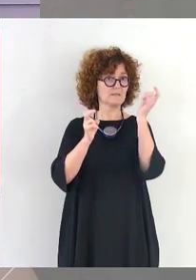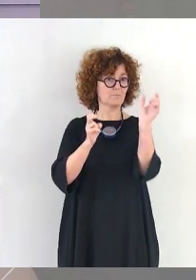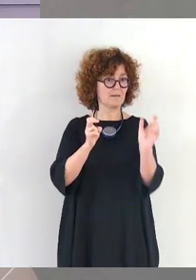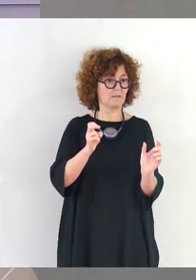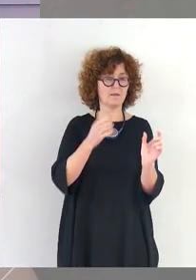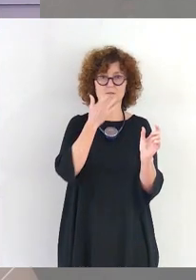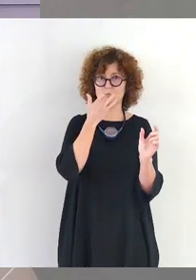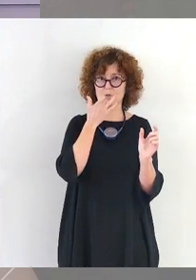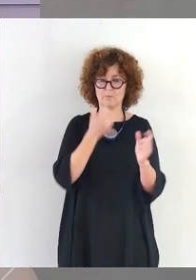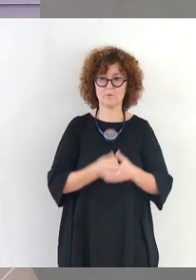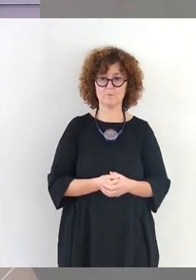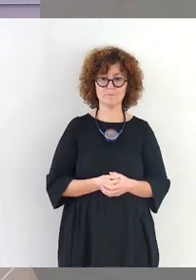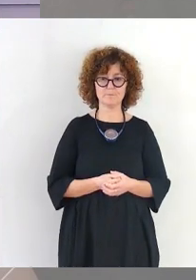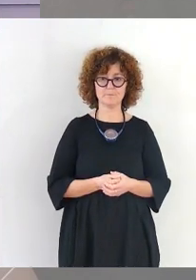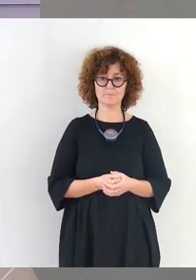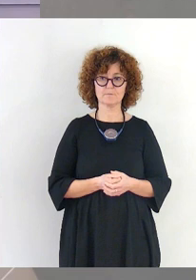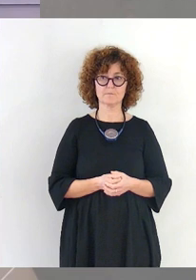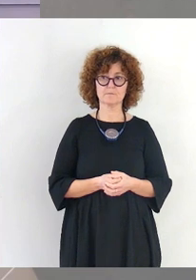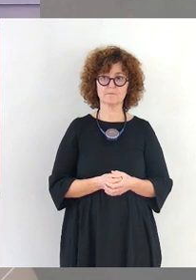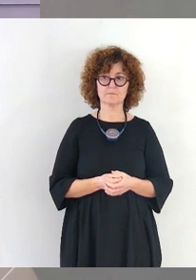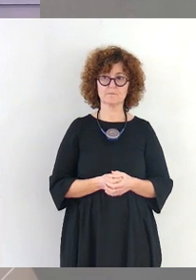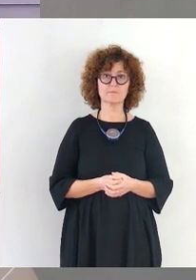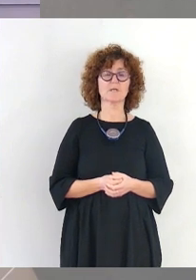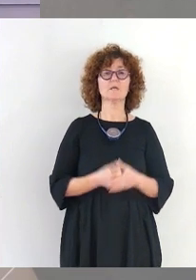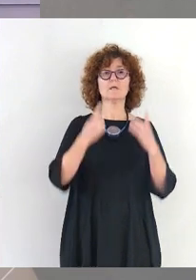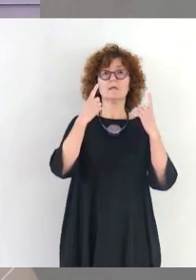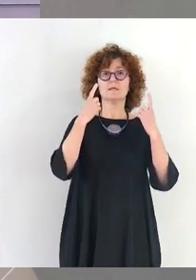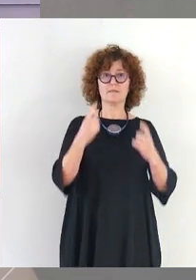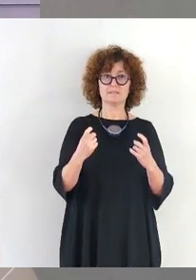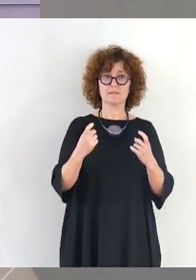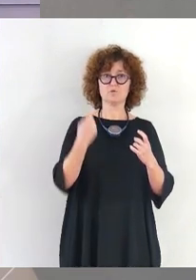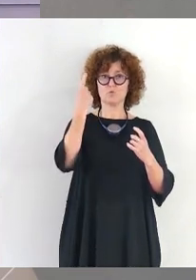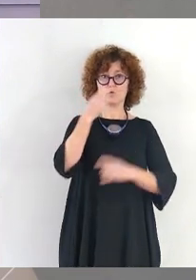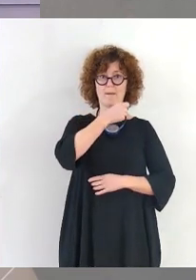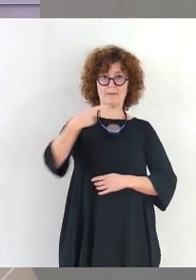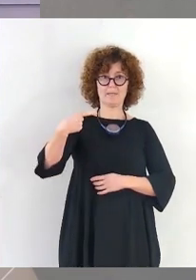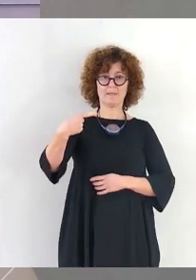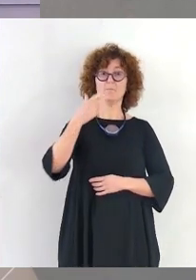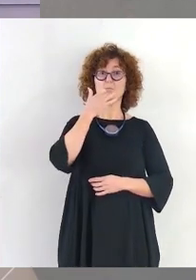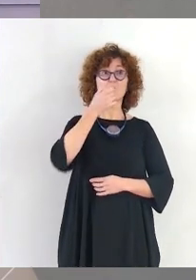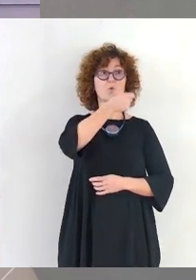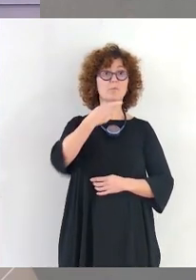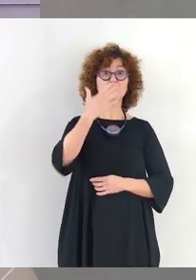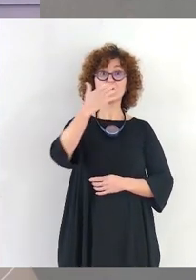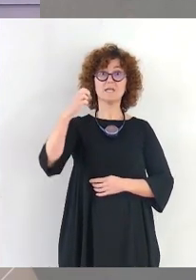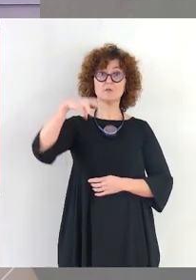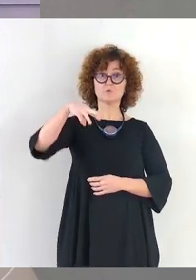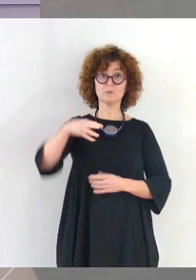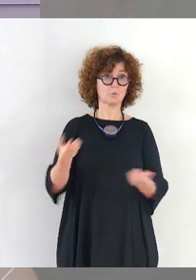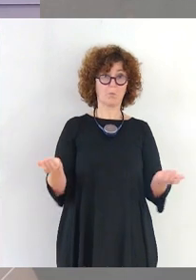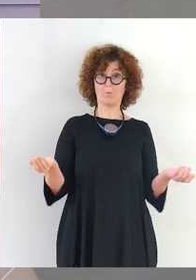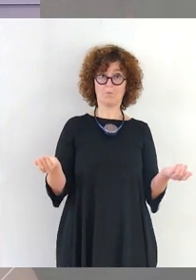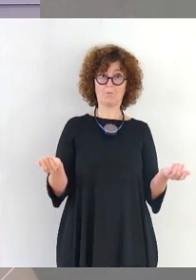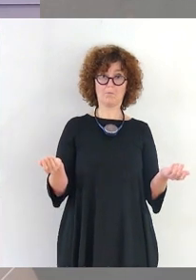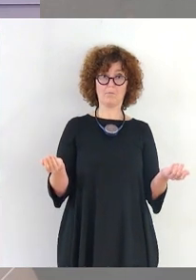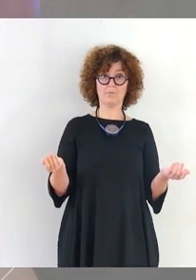necesitamos una necesitamos una vivienda una vivienda de 500 Met no una vivienda y vamos a